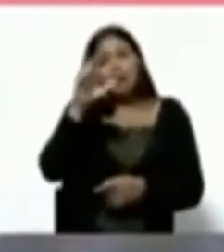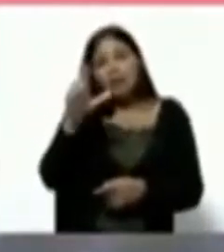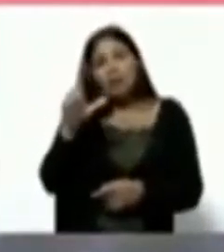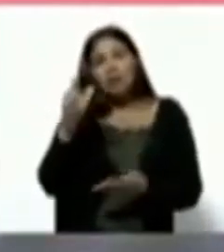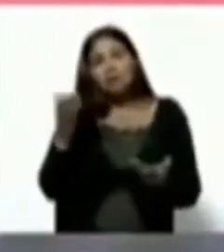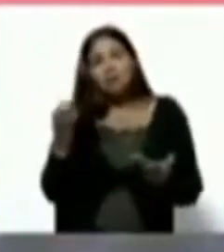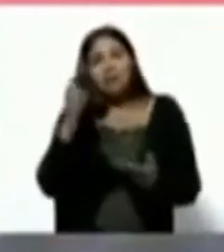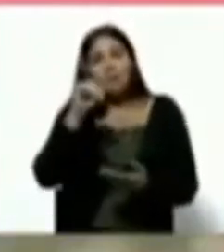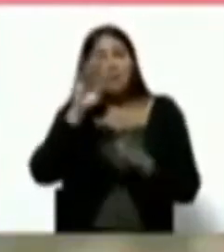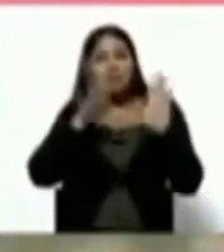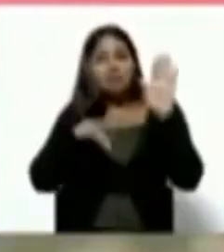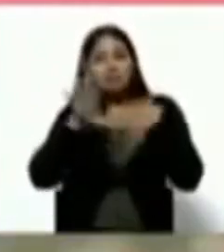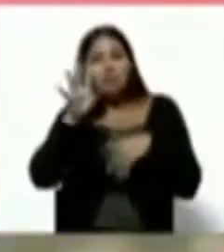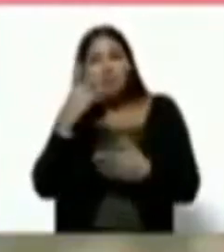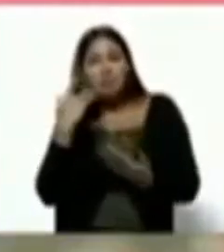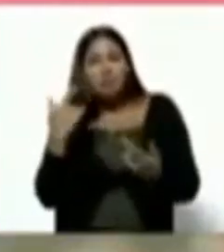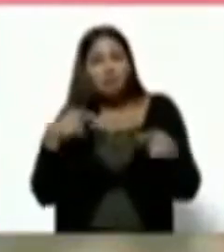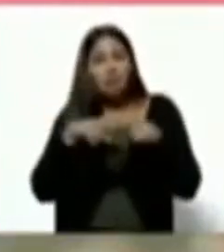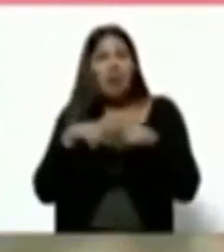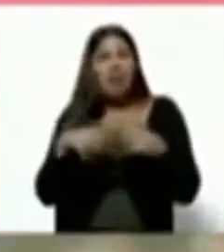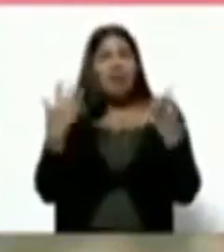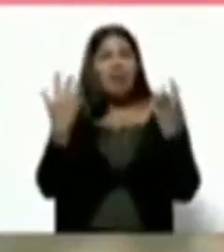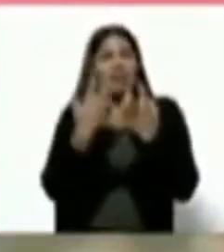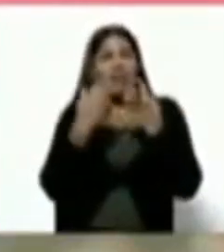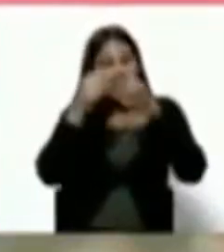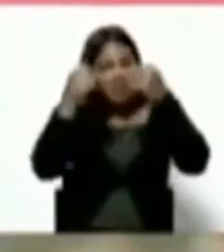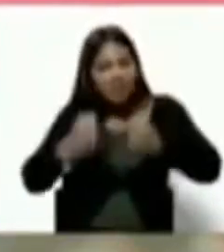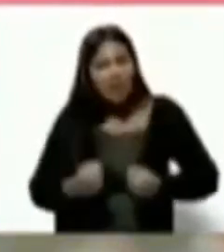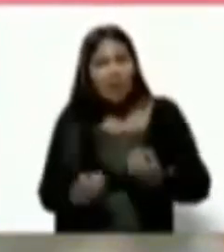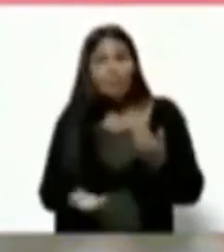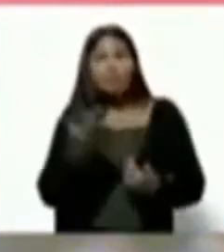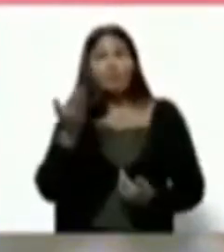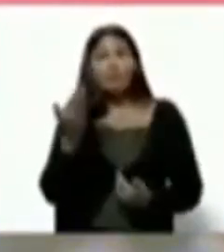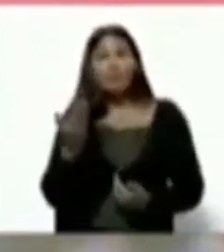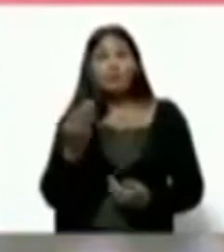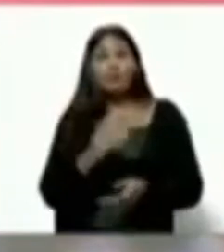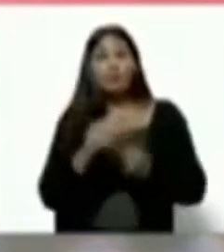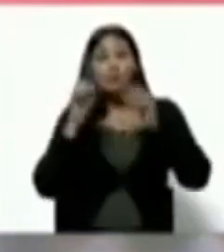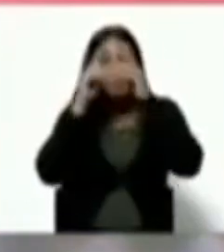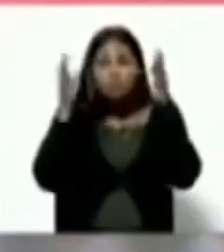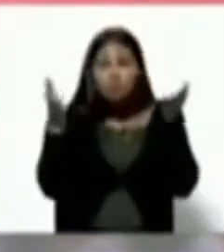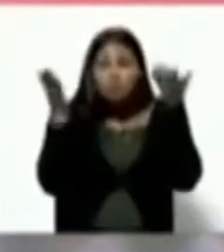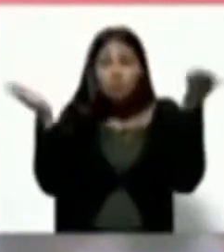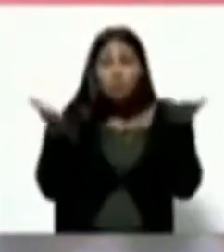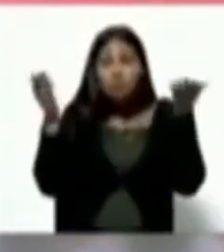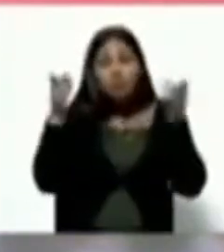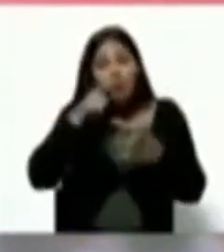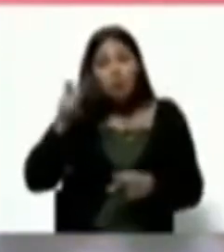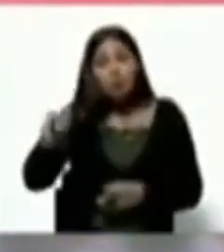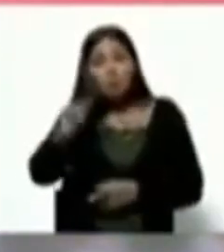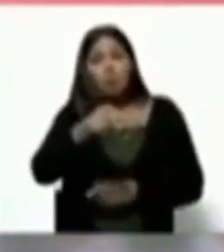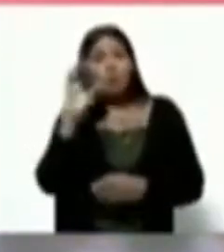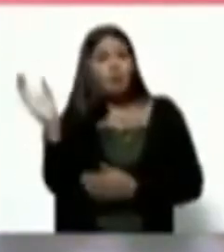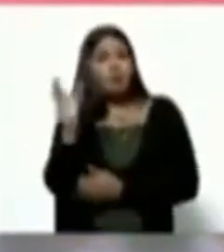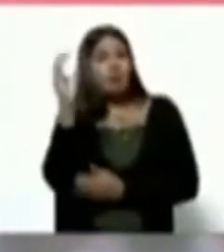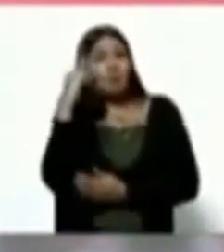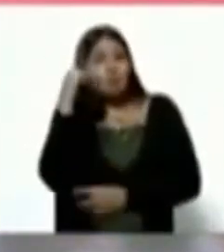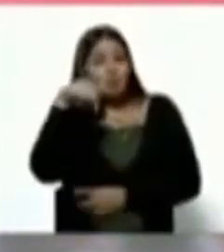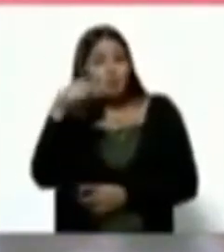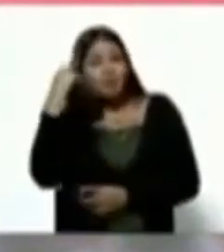M-19, pero las guerrillas también jugaron un papel importante en el despertar de este pueblo colombiano. Así hoy en